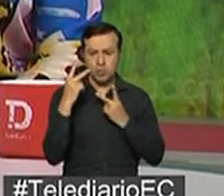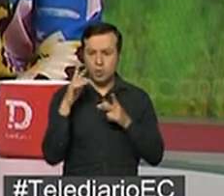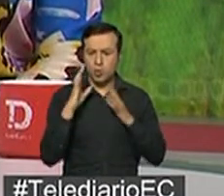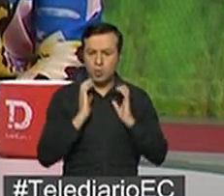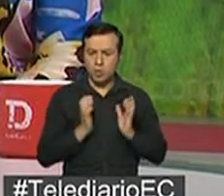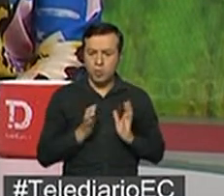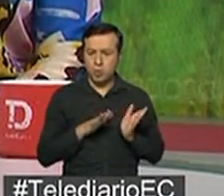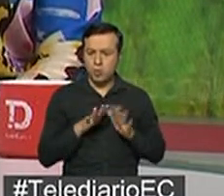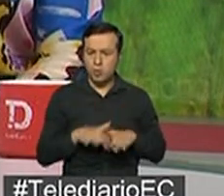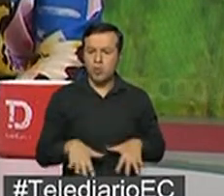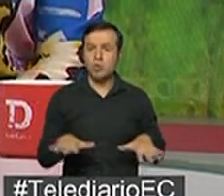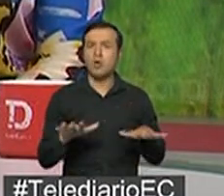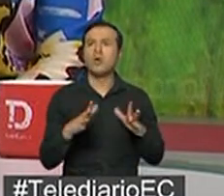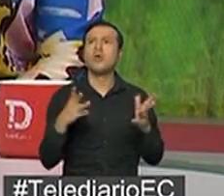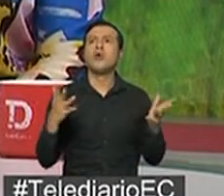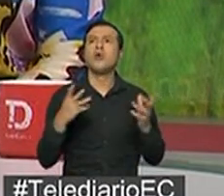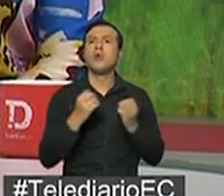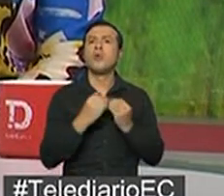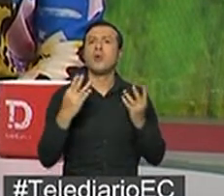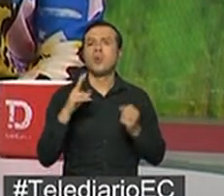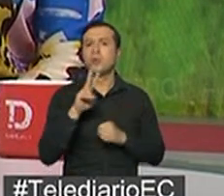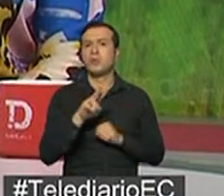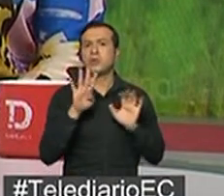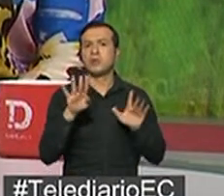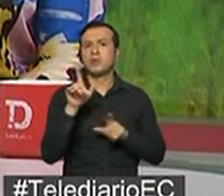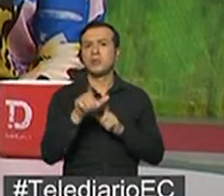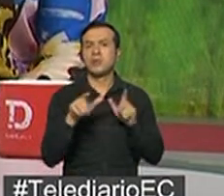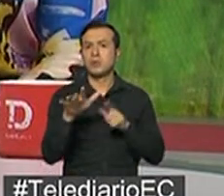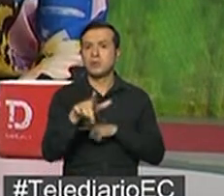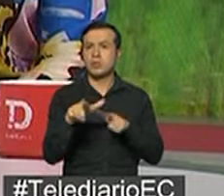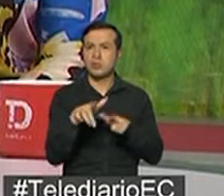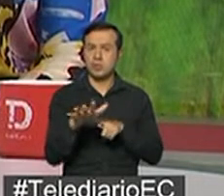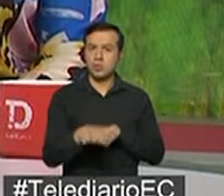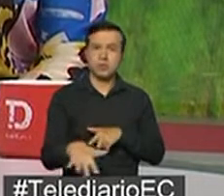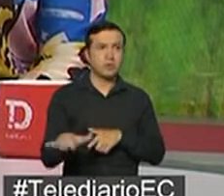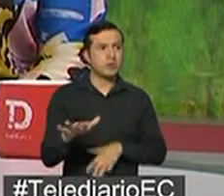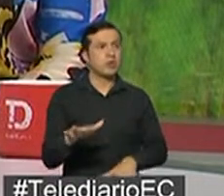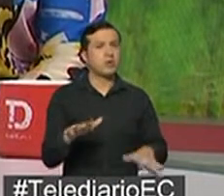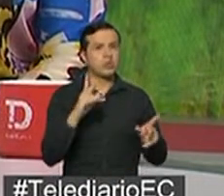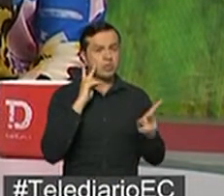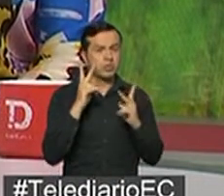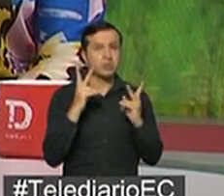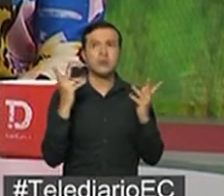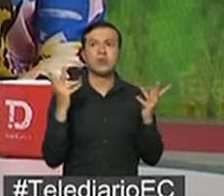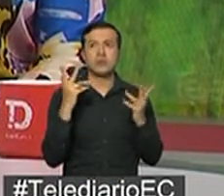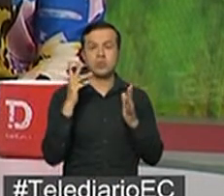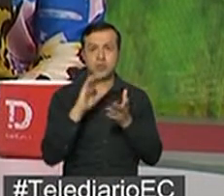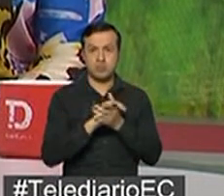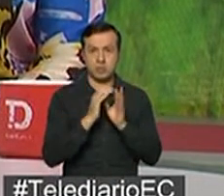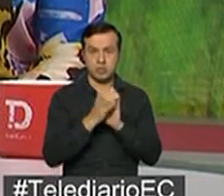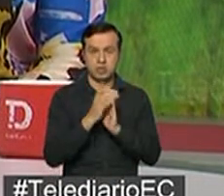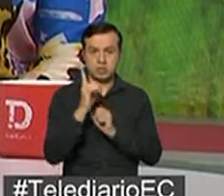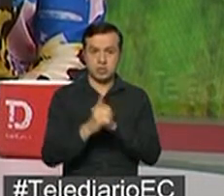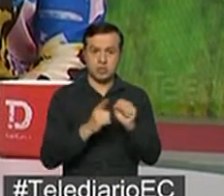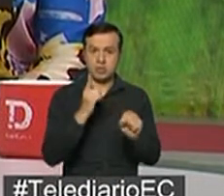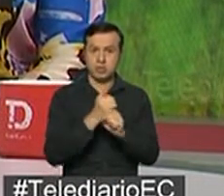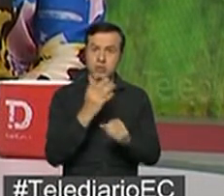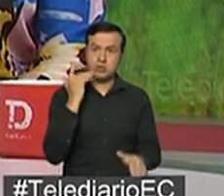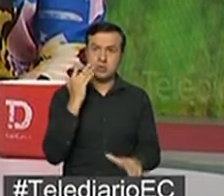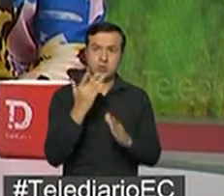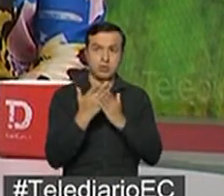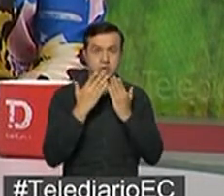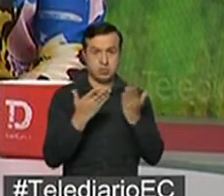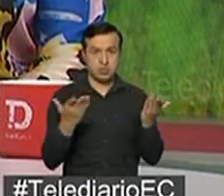con restos de al menos 29 personas en una zona en donde se localizaron desde noviembre del año pasado otros